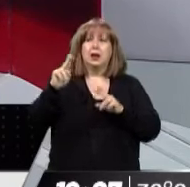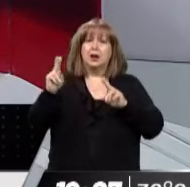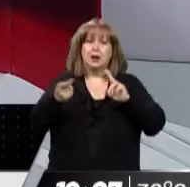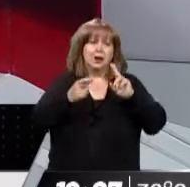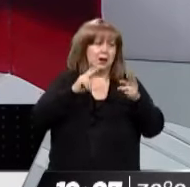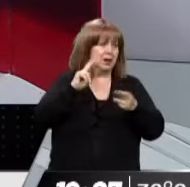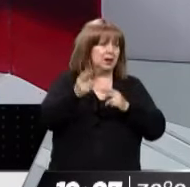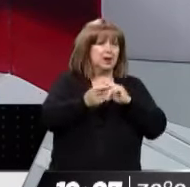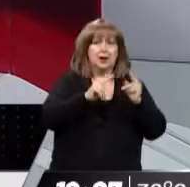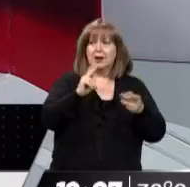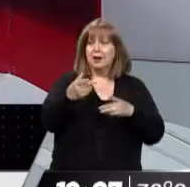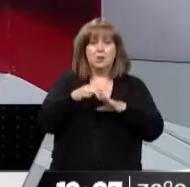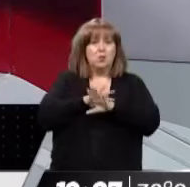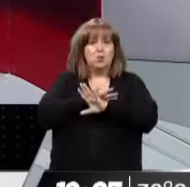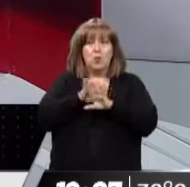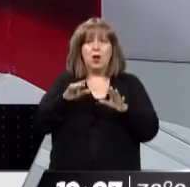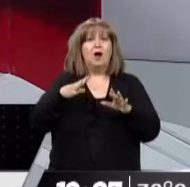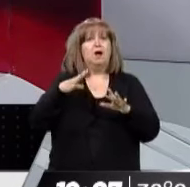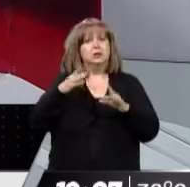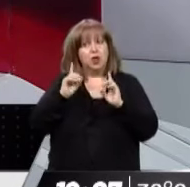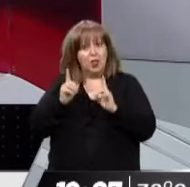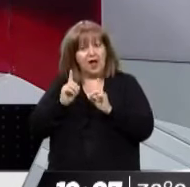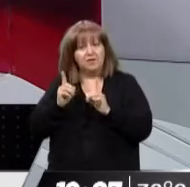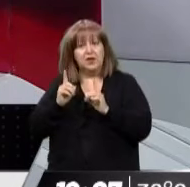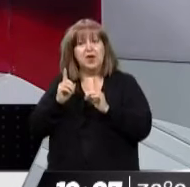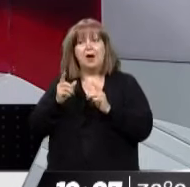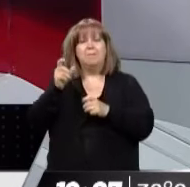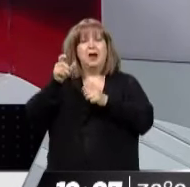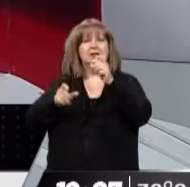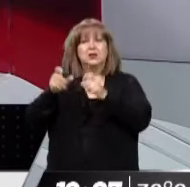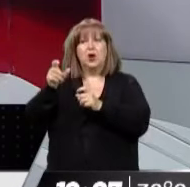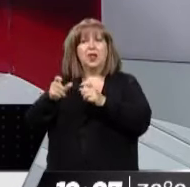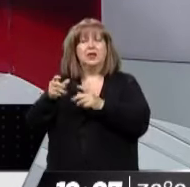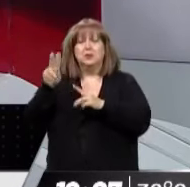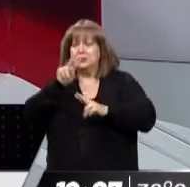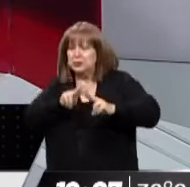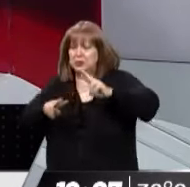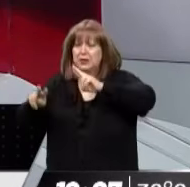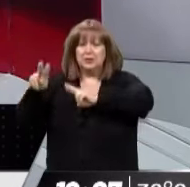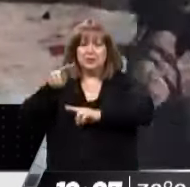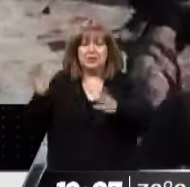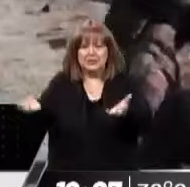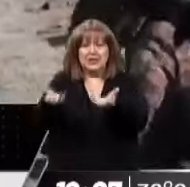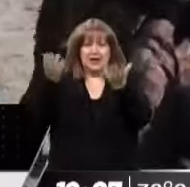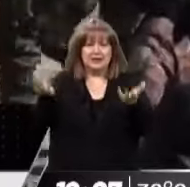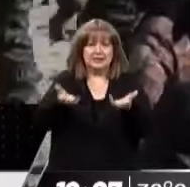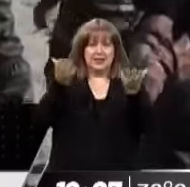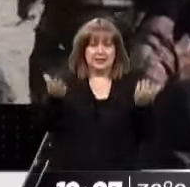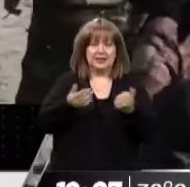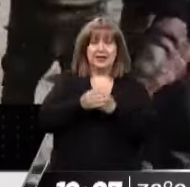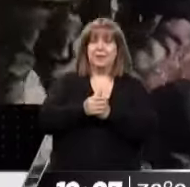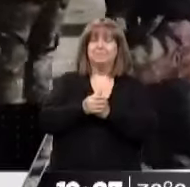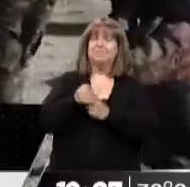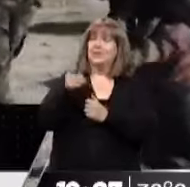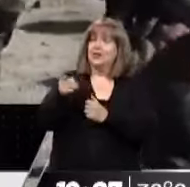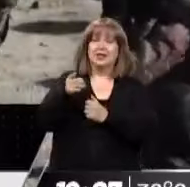tareas que siguen con rescatistas buscando todavía gente entre los escombros, pero cada vez con menos esperanzas. La esperanza de encontrar